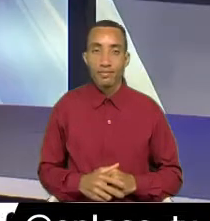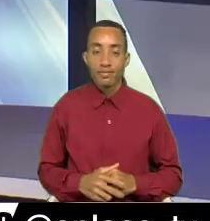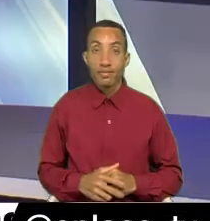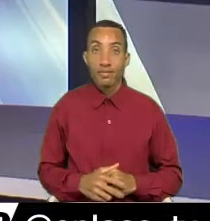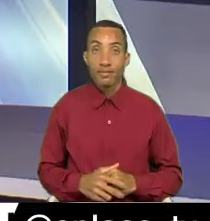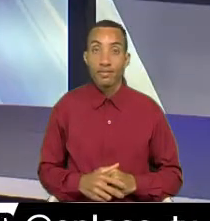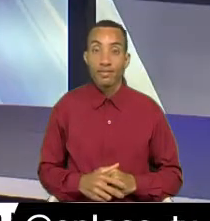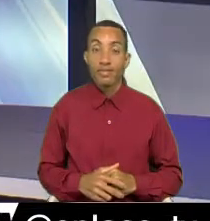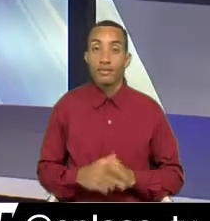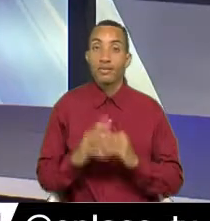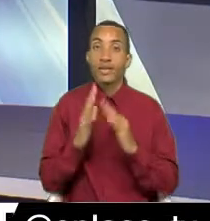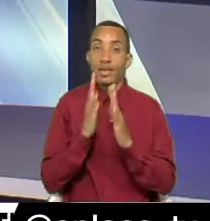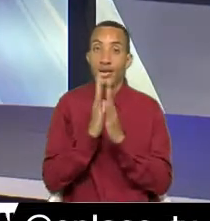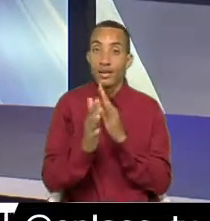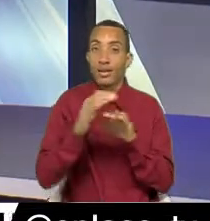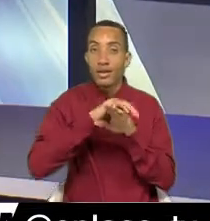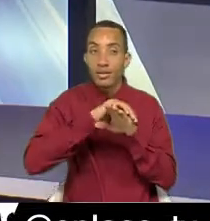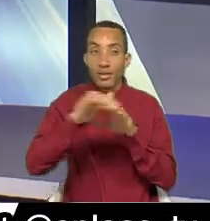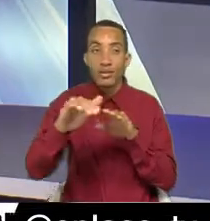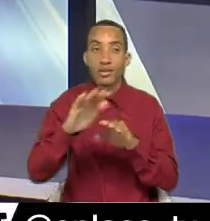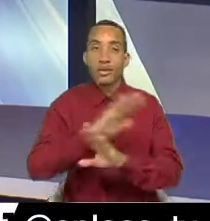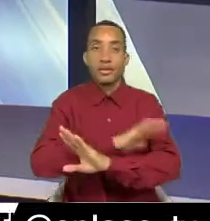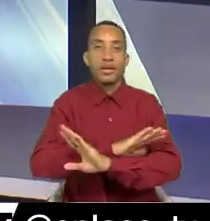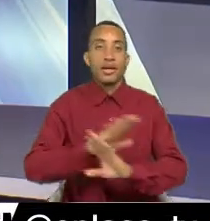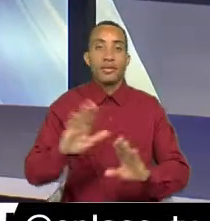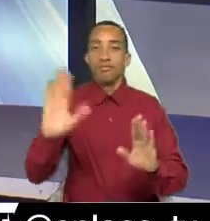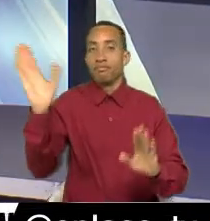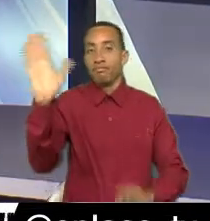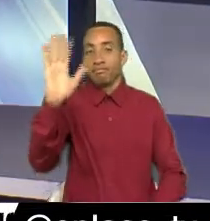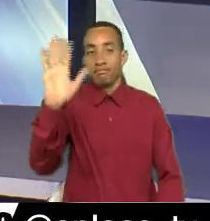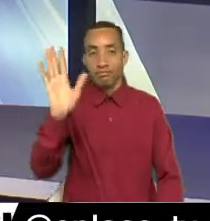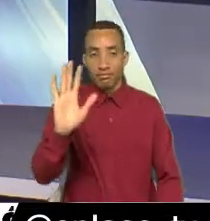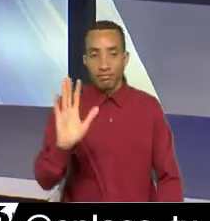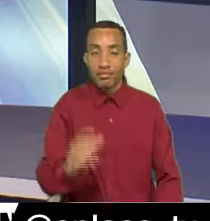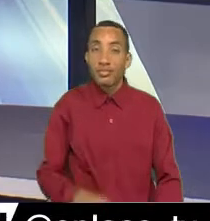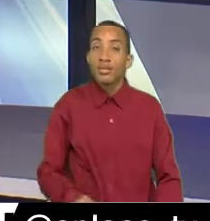Con esa invitación nos despedimos de la presente